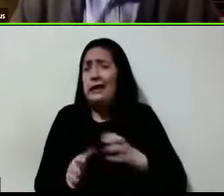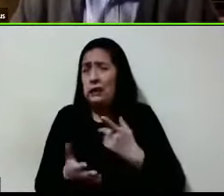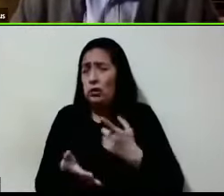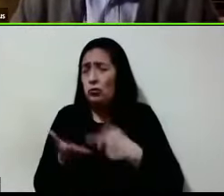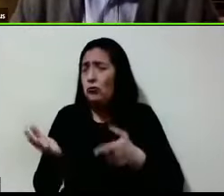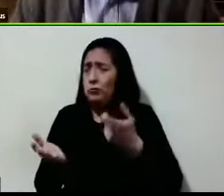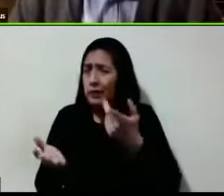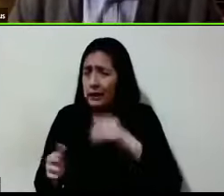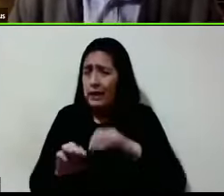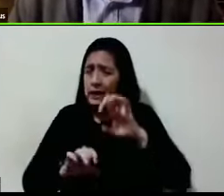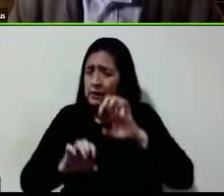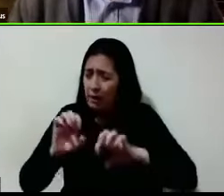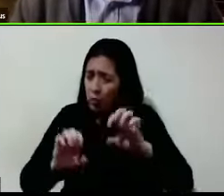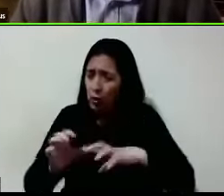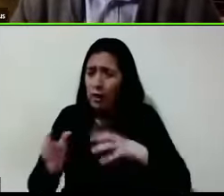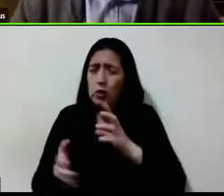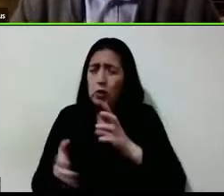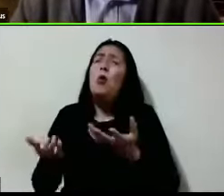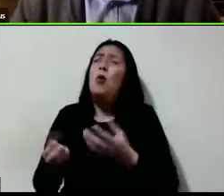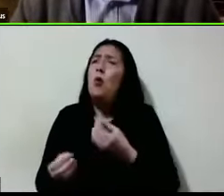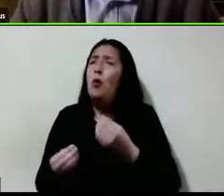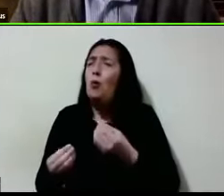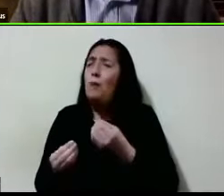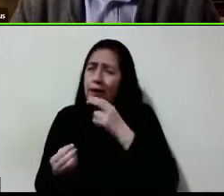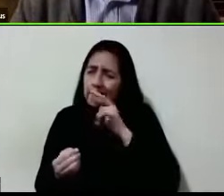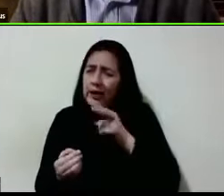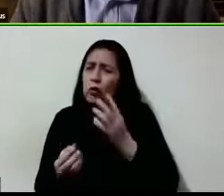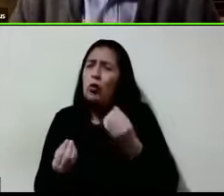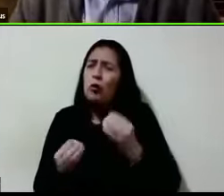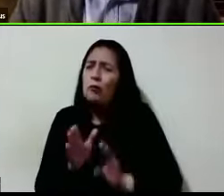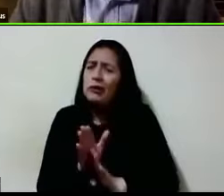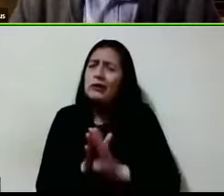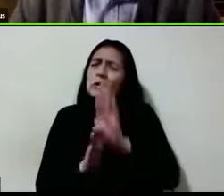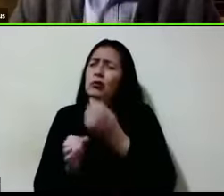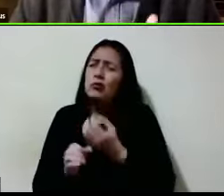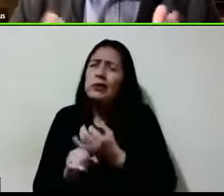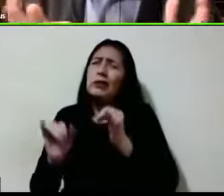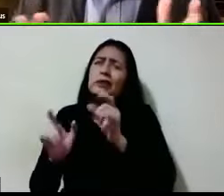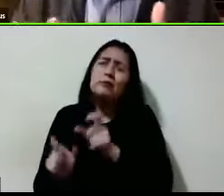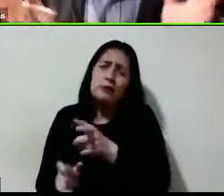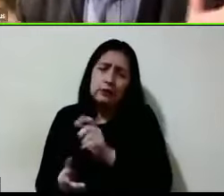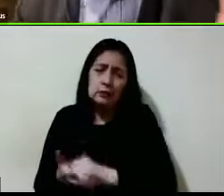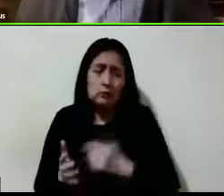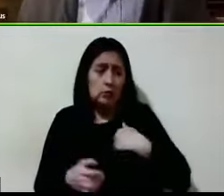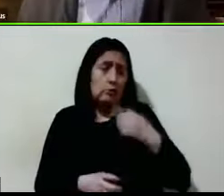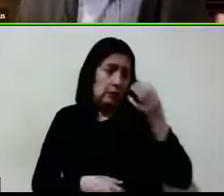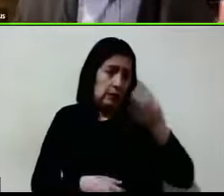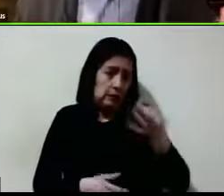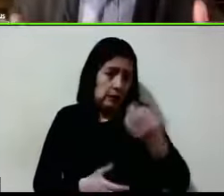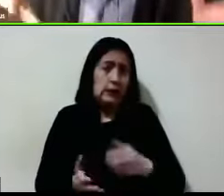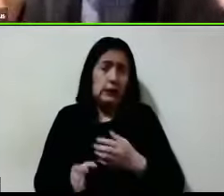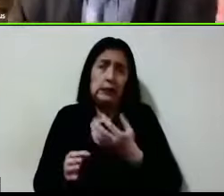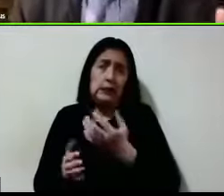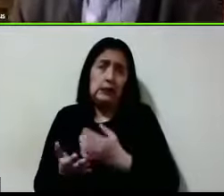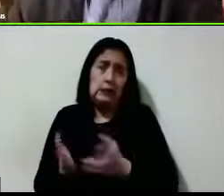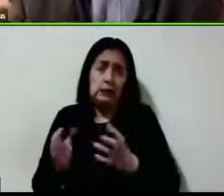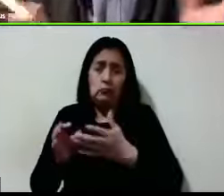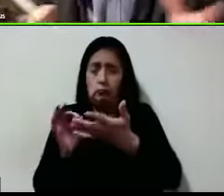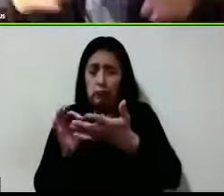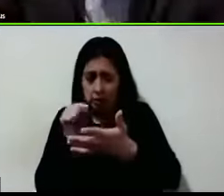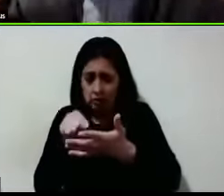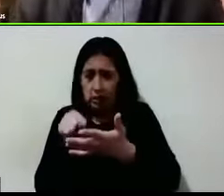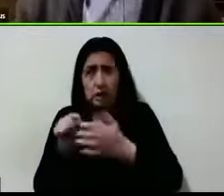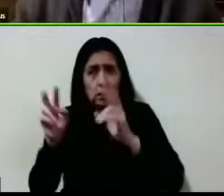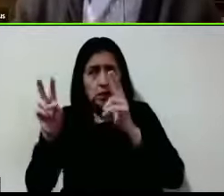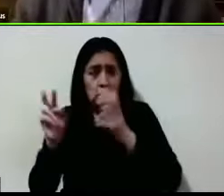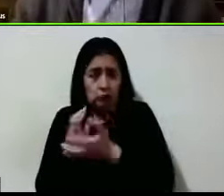para evaluar o acompañar el proceso de desarrollo de autonomía? Porque cierto es que la autonomía está en el papel, sí, hay una competencia que incluso